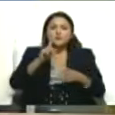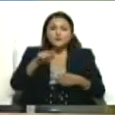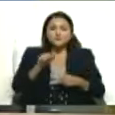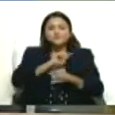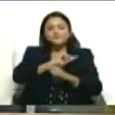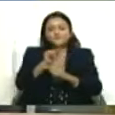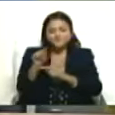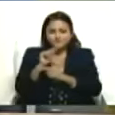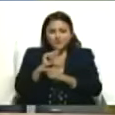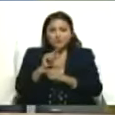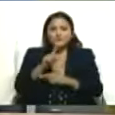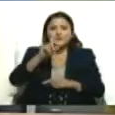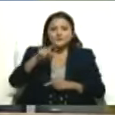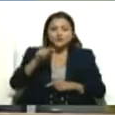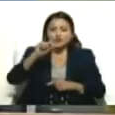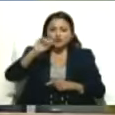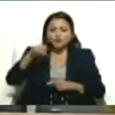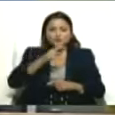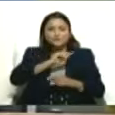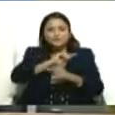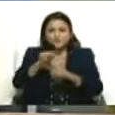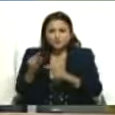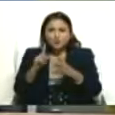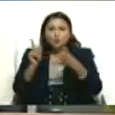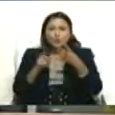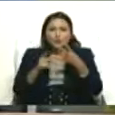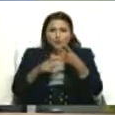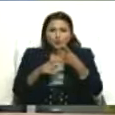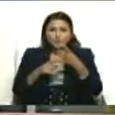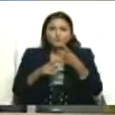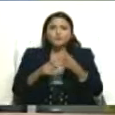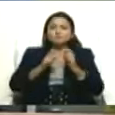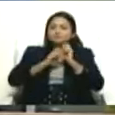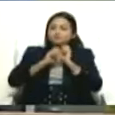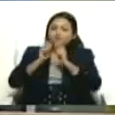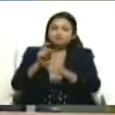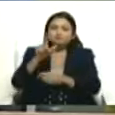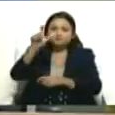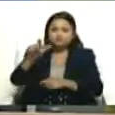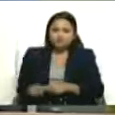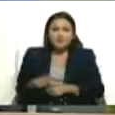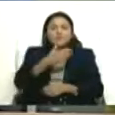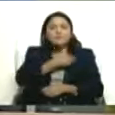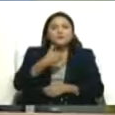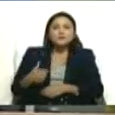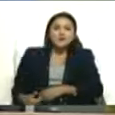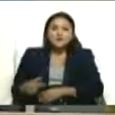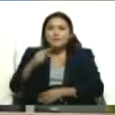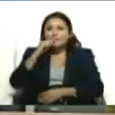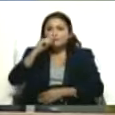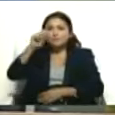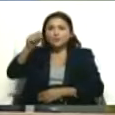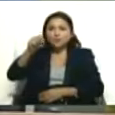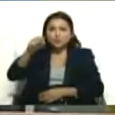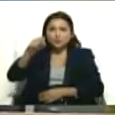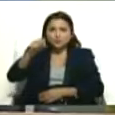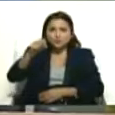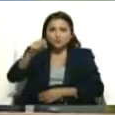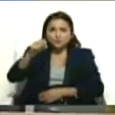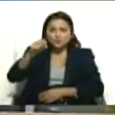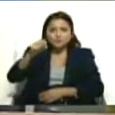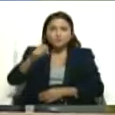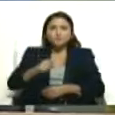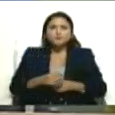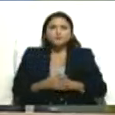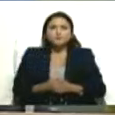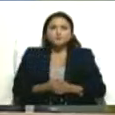el Tribunal Supremo de Justicia al ciudadano presidente constitucional de la República Bolivariana de Venezuela,